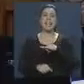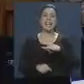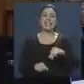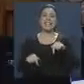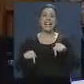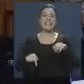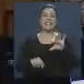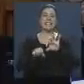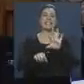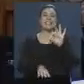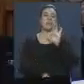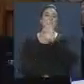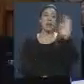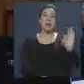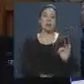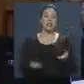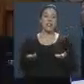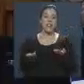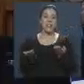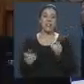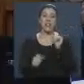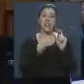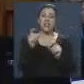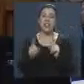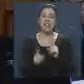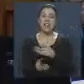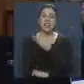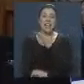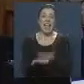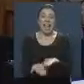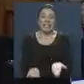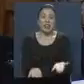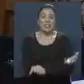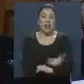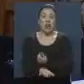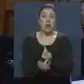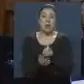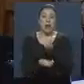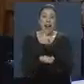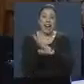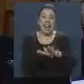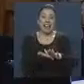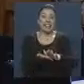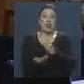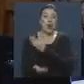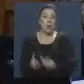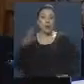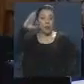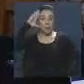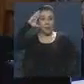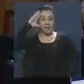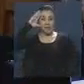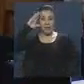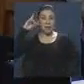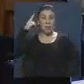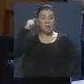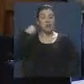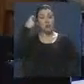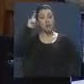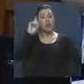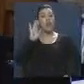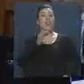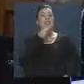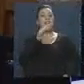actual 50% cobertura, defiende lo hasta ahora logrado en gratuidad por el gobierno de la Presidenta Bachelet. Pero con todo creo que no hay que